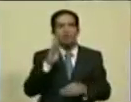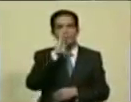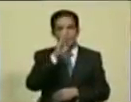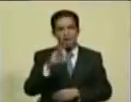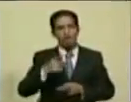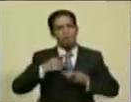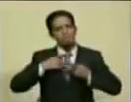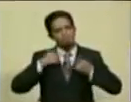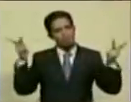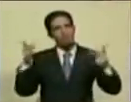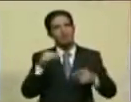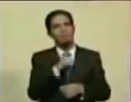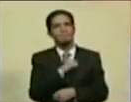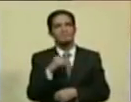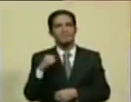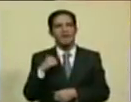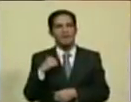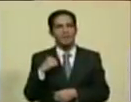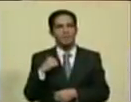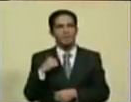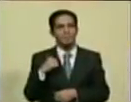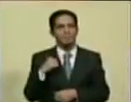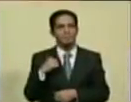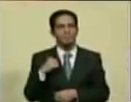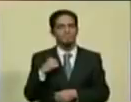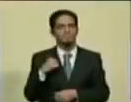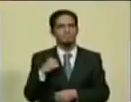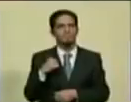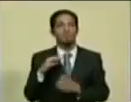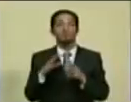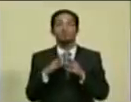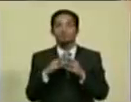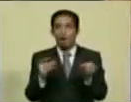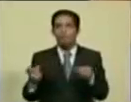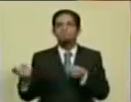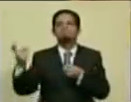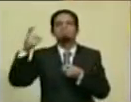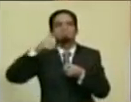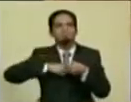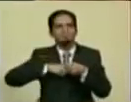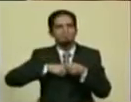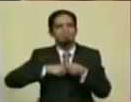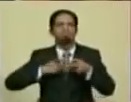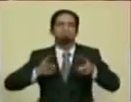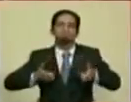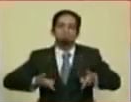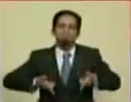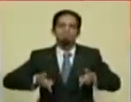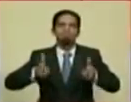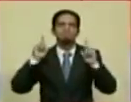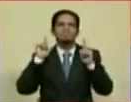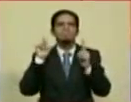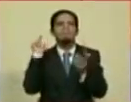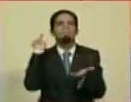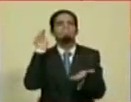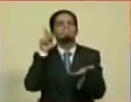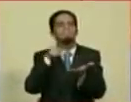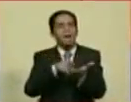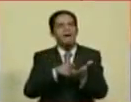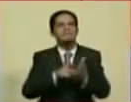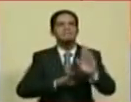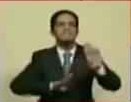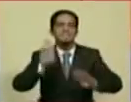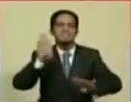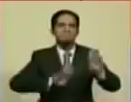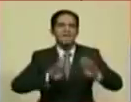públicos estaban en el sistema de DICOM, pero todos los bancos privados quedan habilitados para participar en